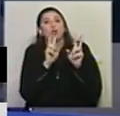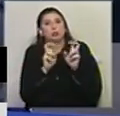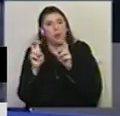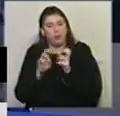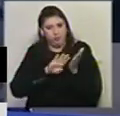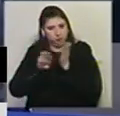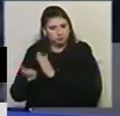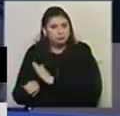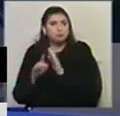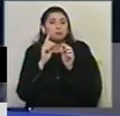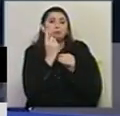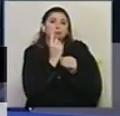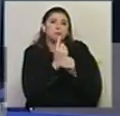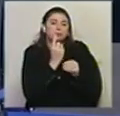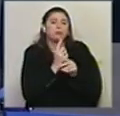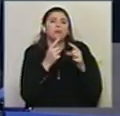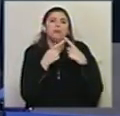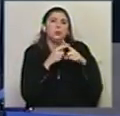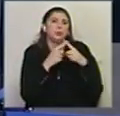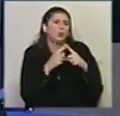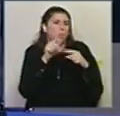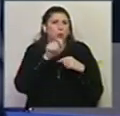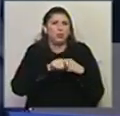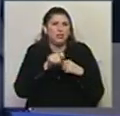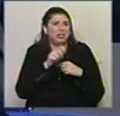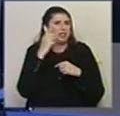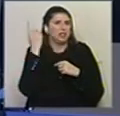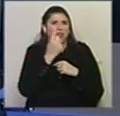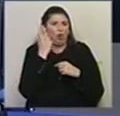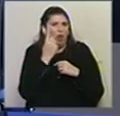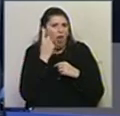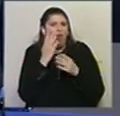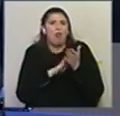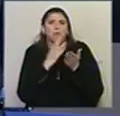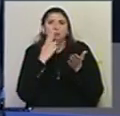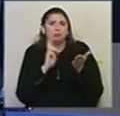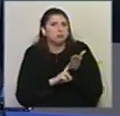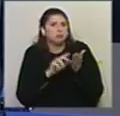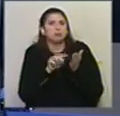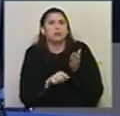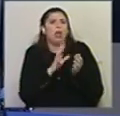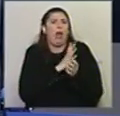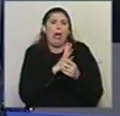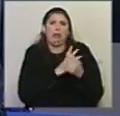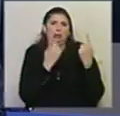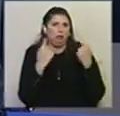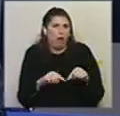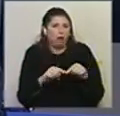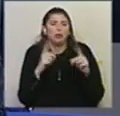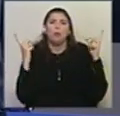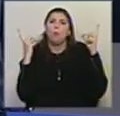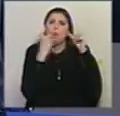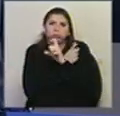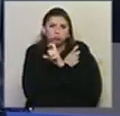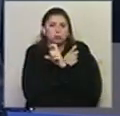discusión jurídica internacional compleja del tema de las patentes, sobre el cual evidentemente hay todo un debate para que no